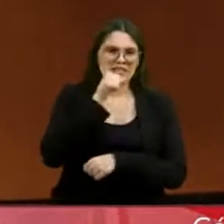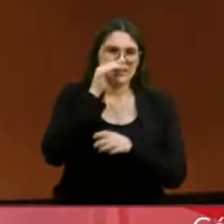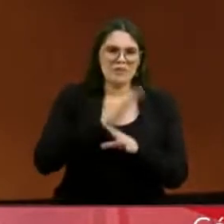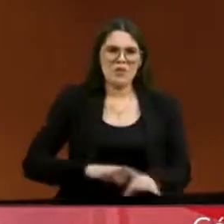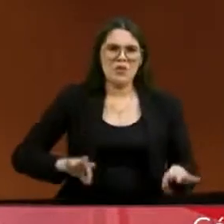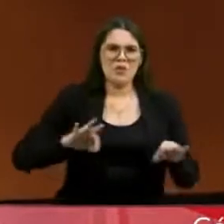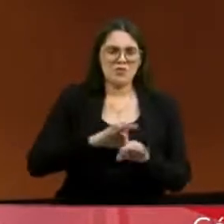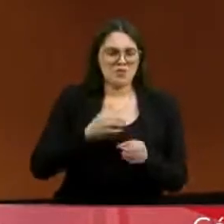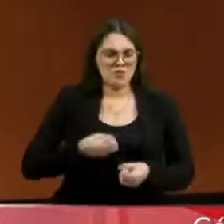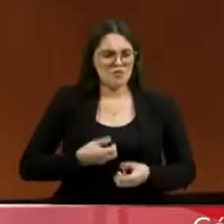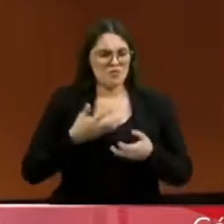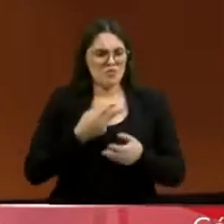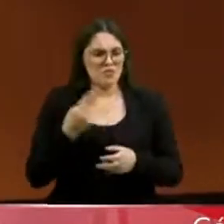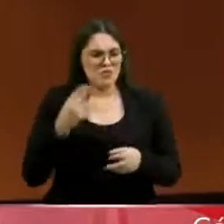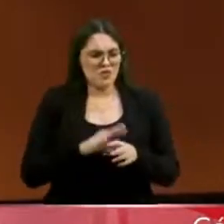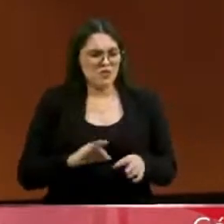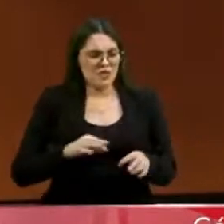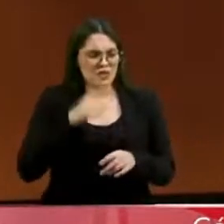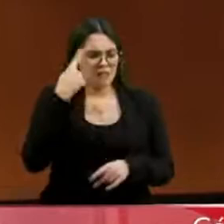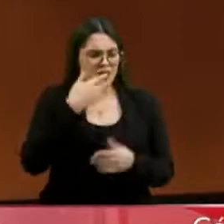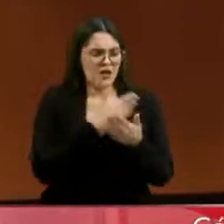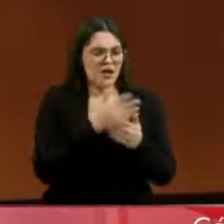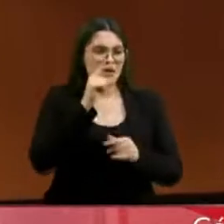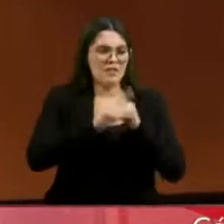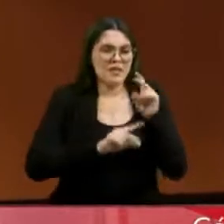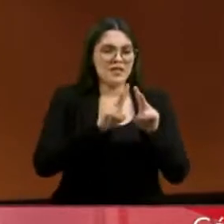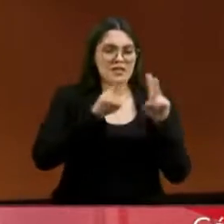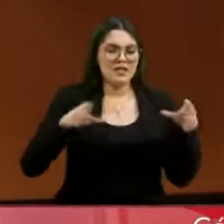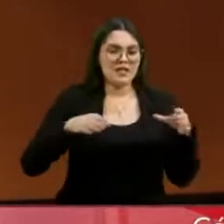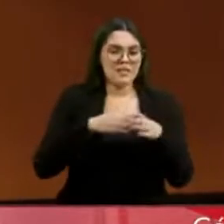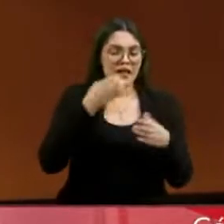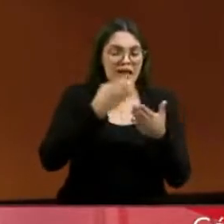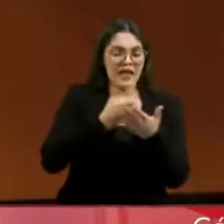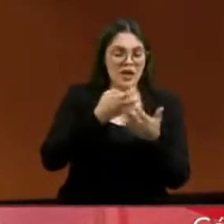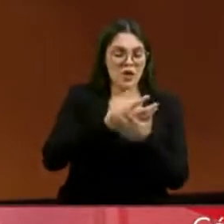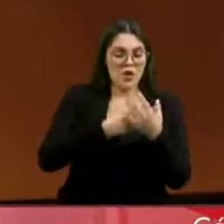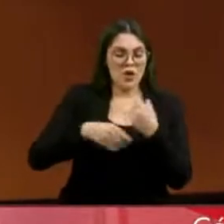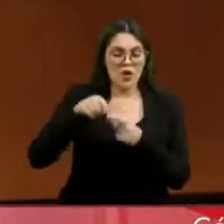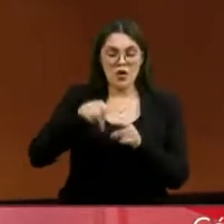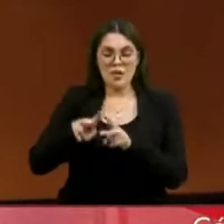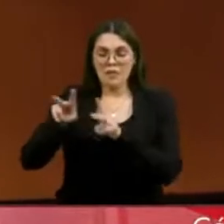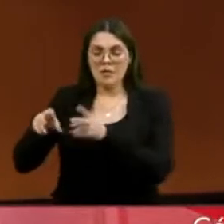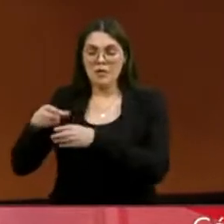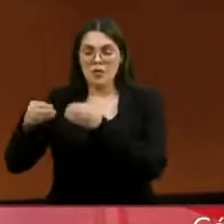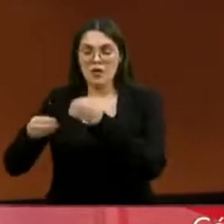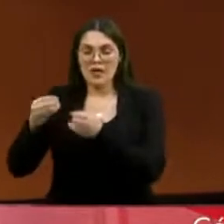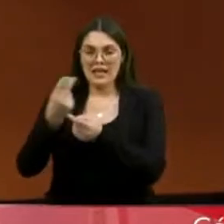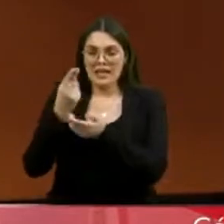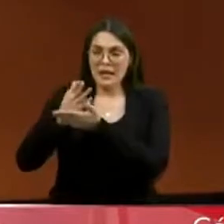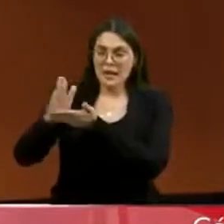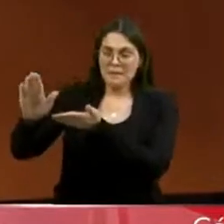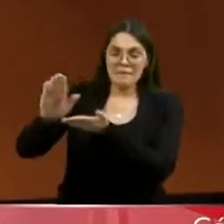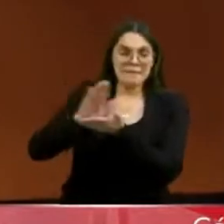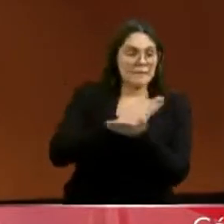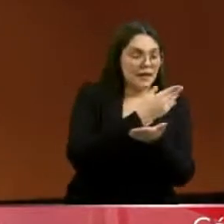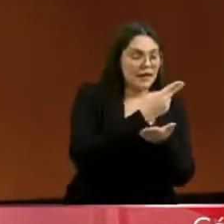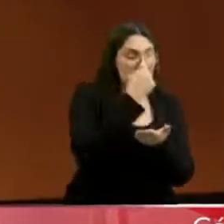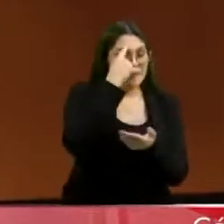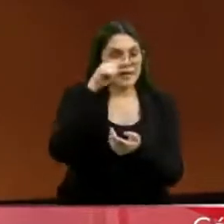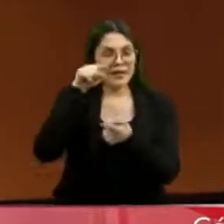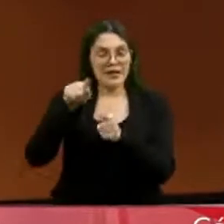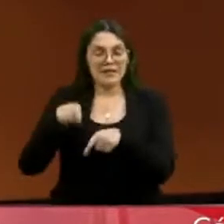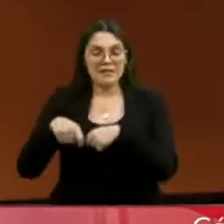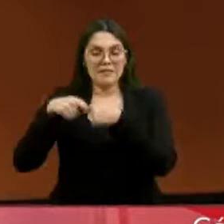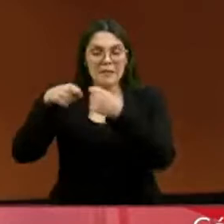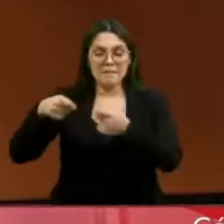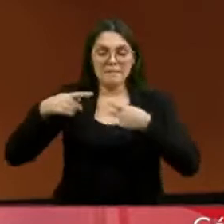fundamental para separar al poder económico del poder judicial, para acercar la justicia